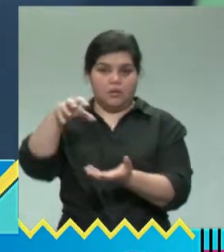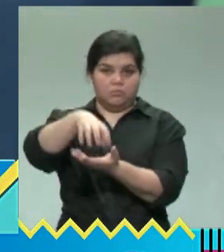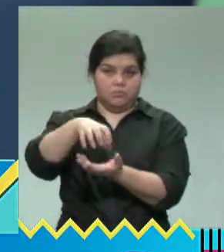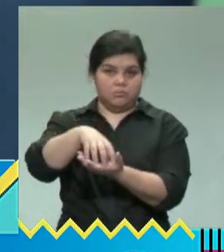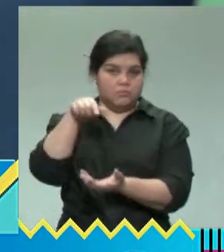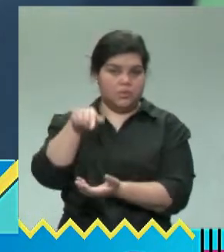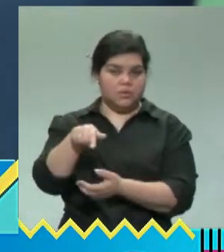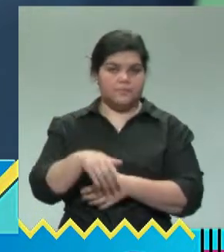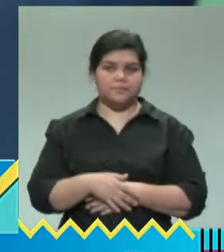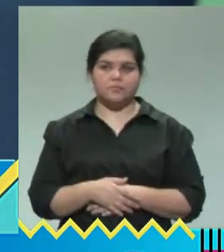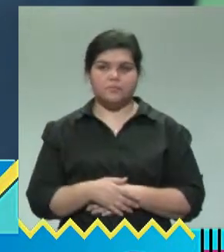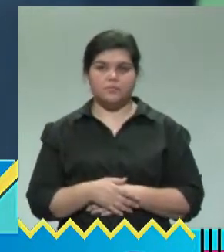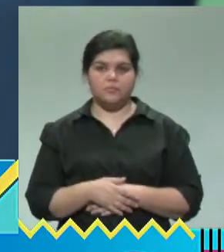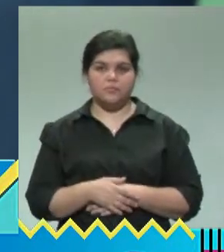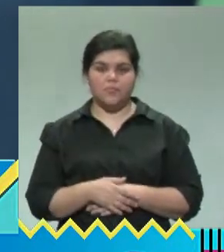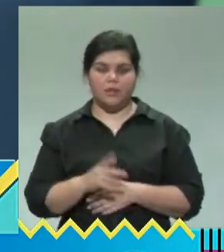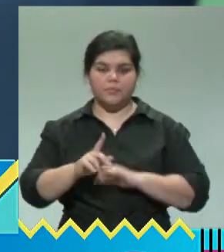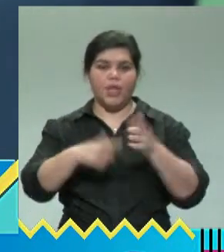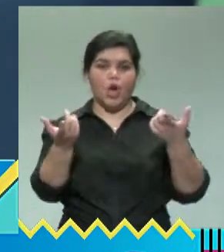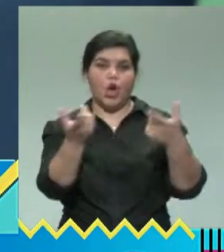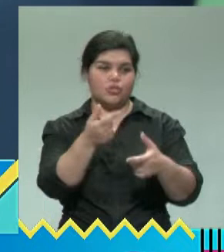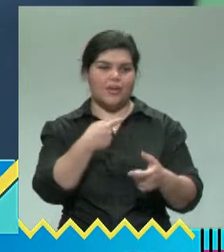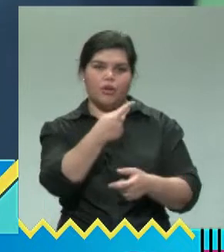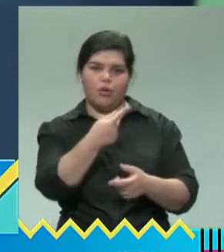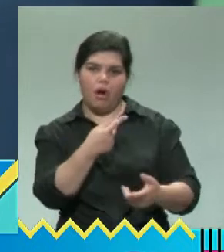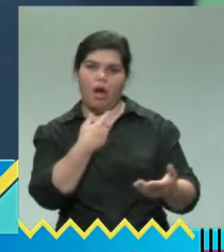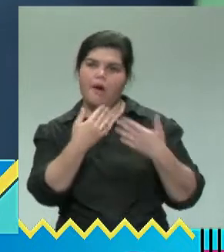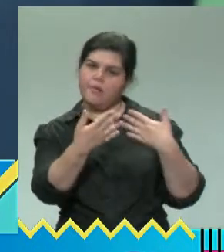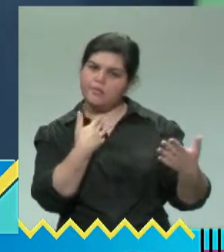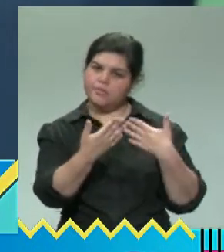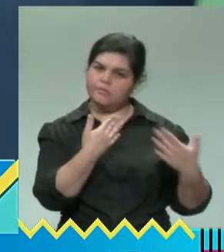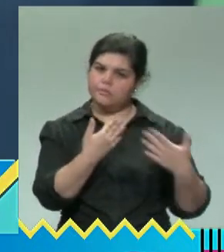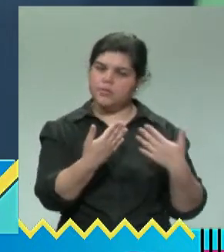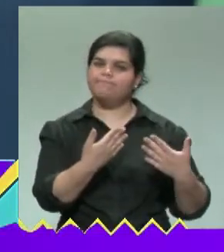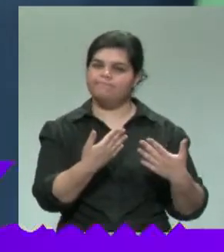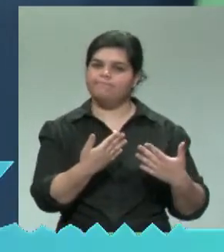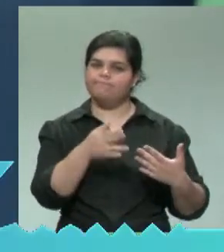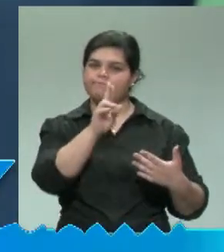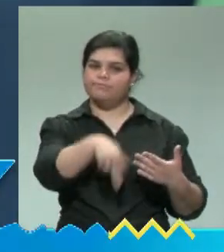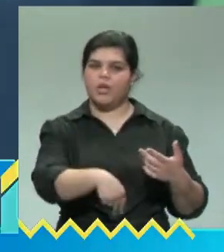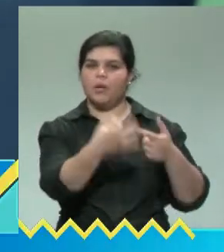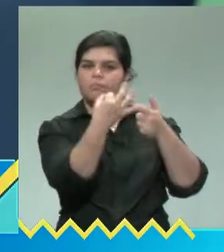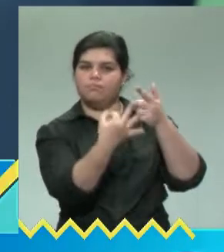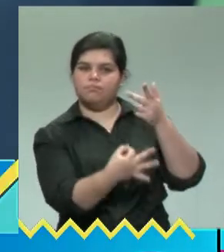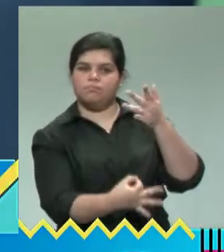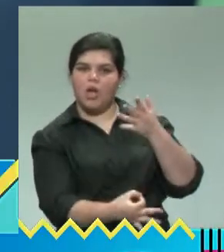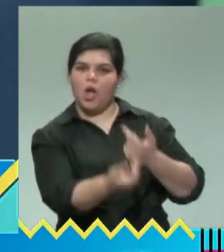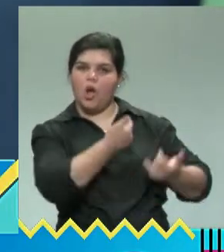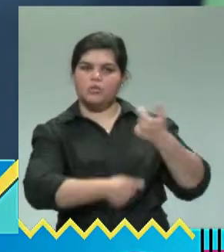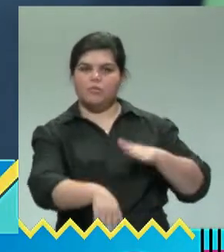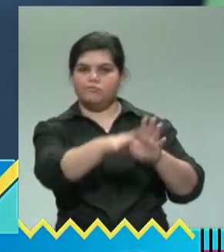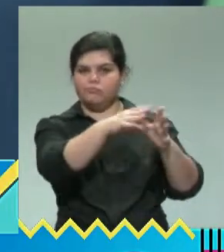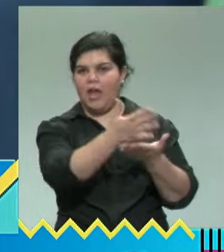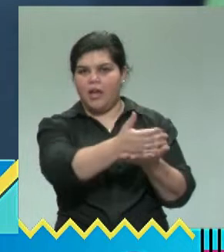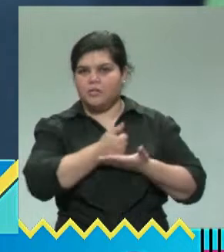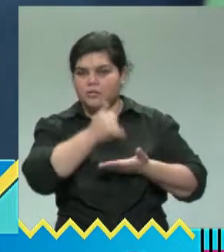tuvimos en el marco del Consejo, también entendimos y tomamos muchos de los planteos que el propio Consejo nos hacía. Uno de ellos tiene que